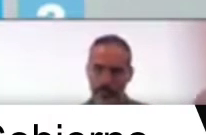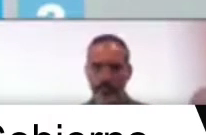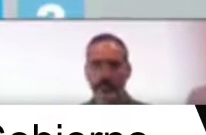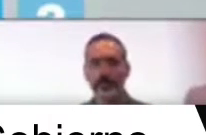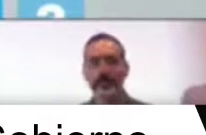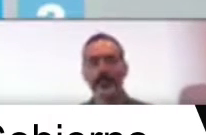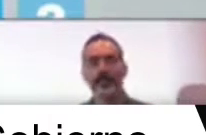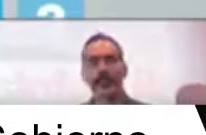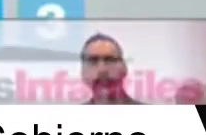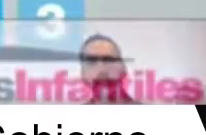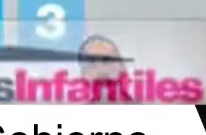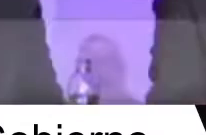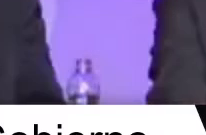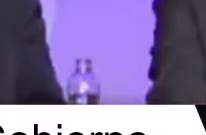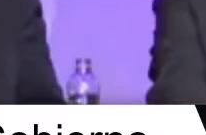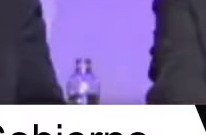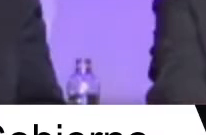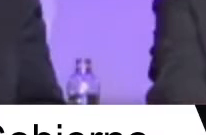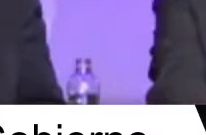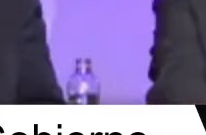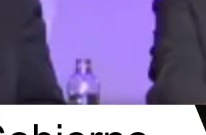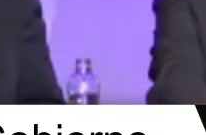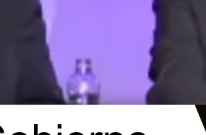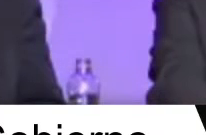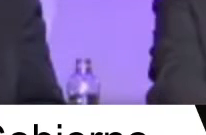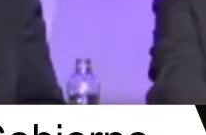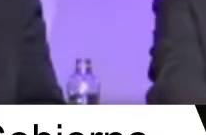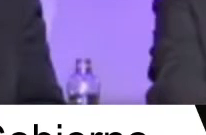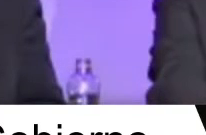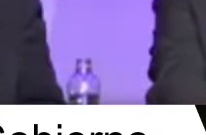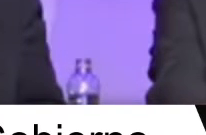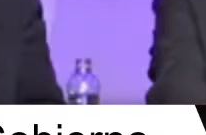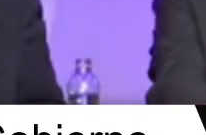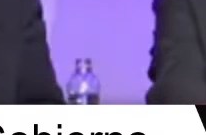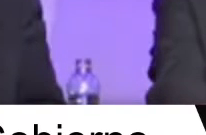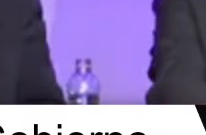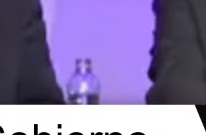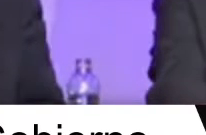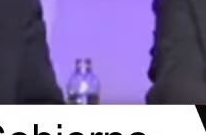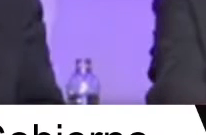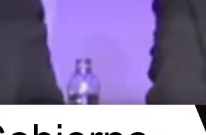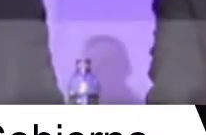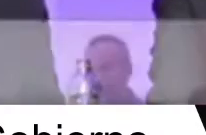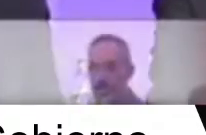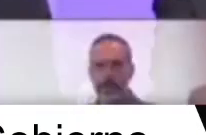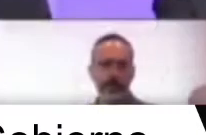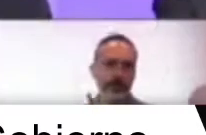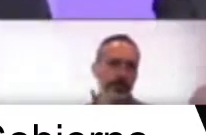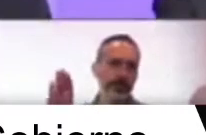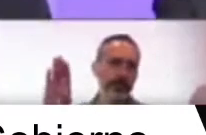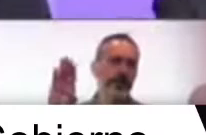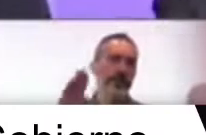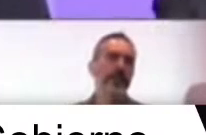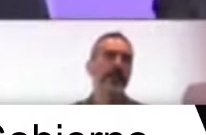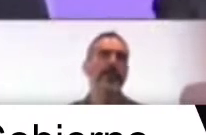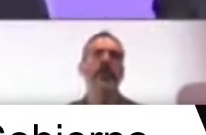manos. Pero no nos vamos a quedar ahí. Vamos a seguir haciendo muchas cosas más. Pondremos a Puebla en